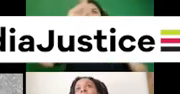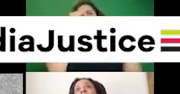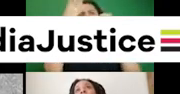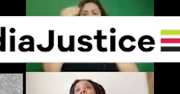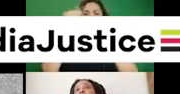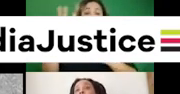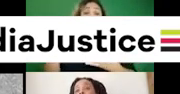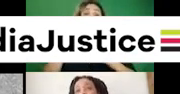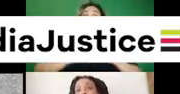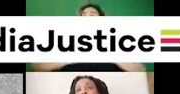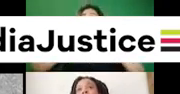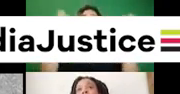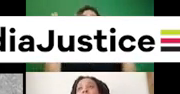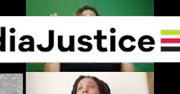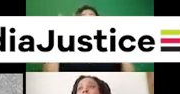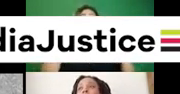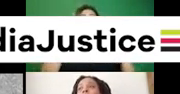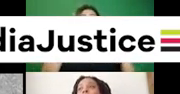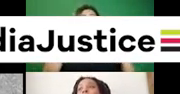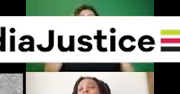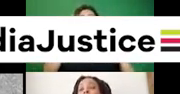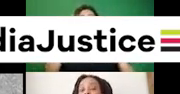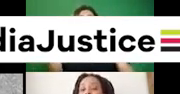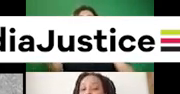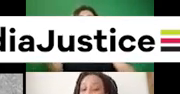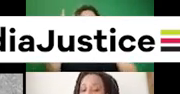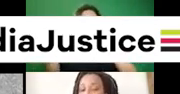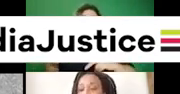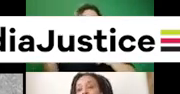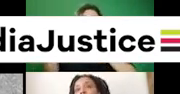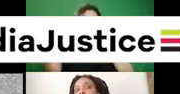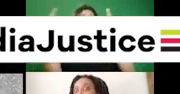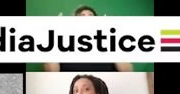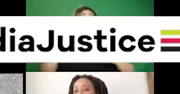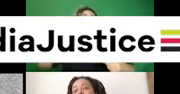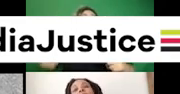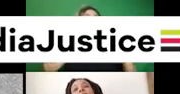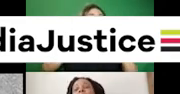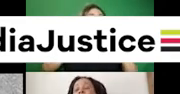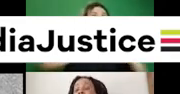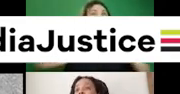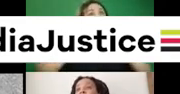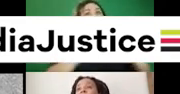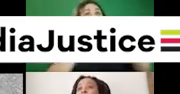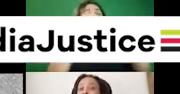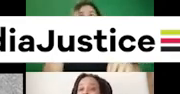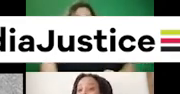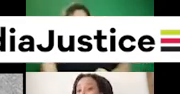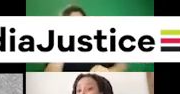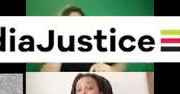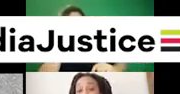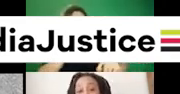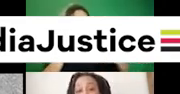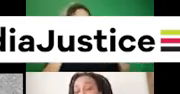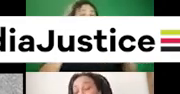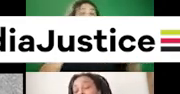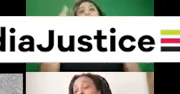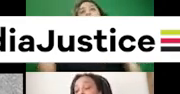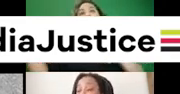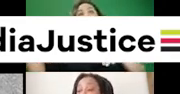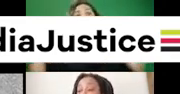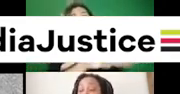muy poderosa en el twitter y nuestros oponentes las personas